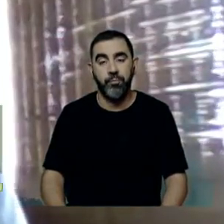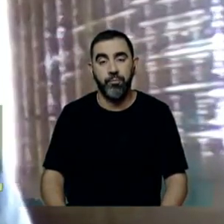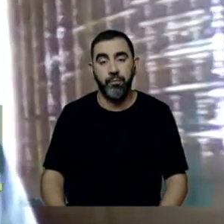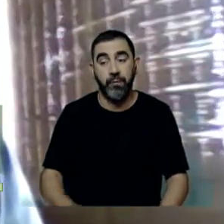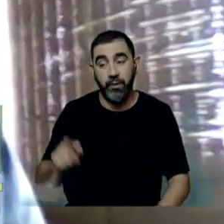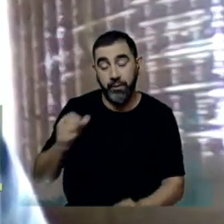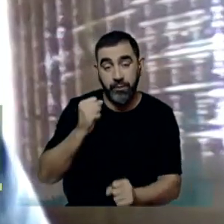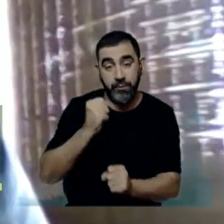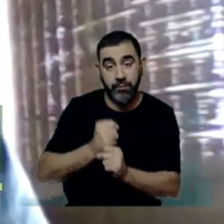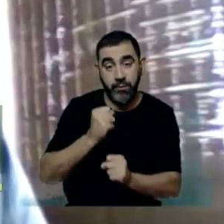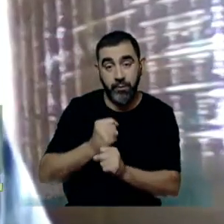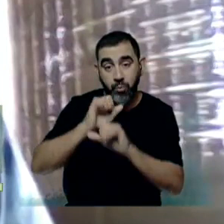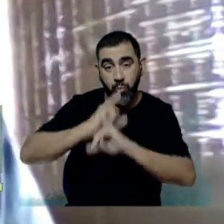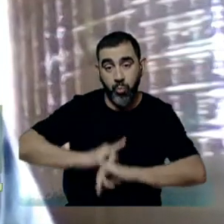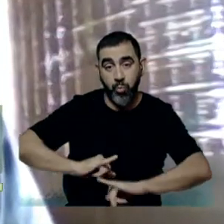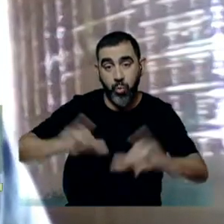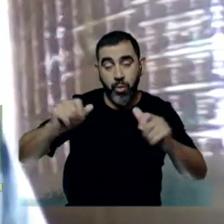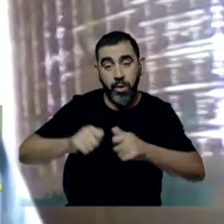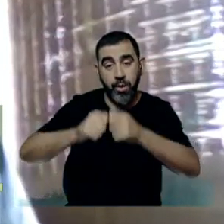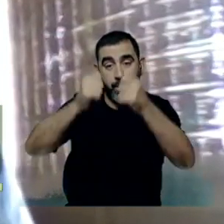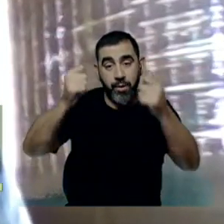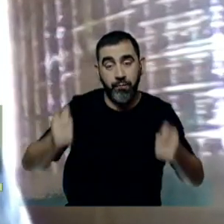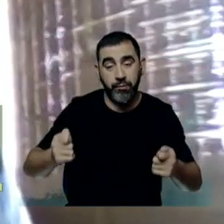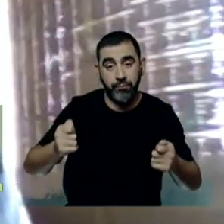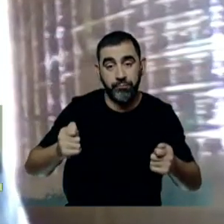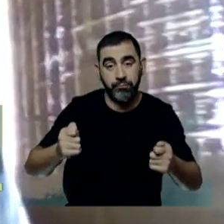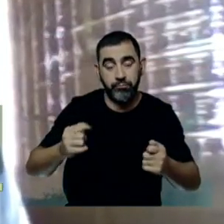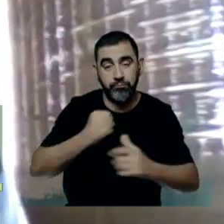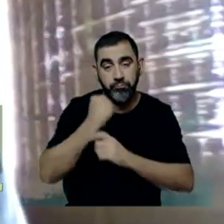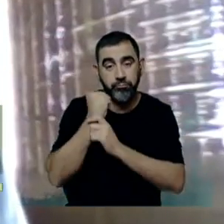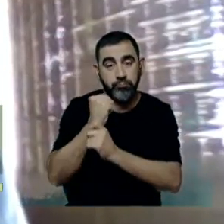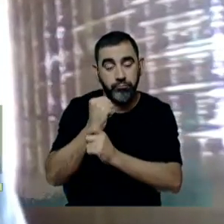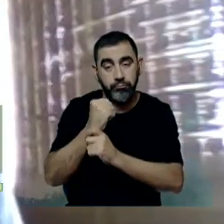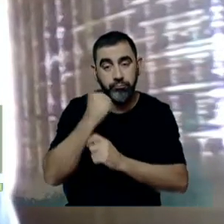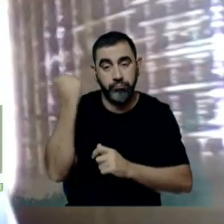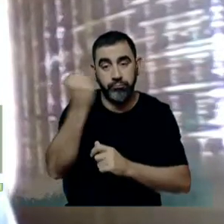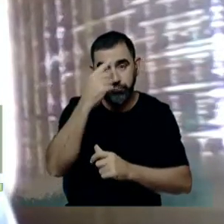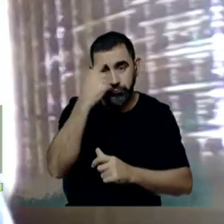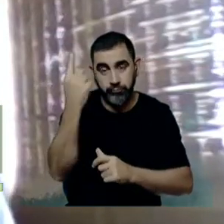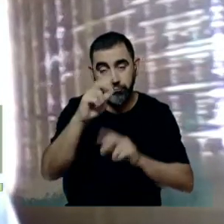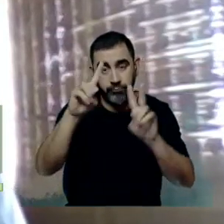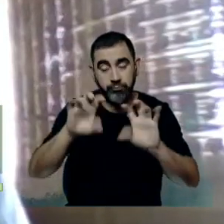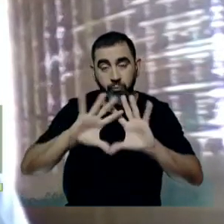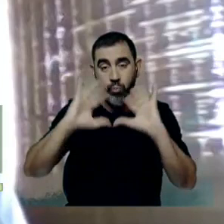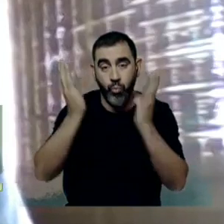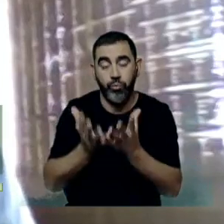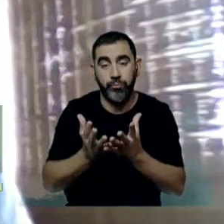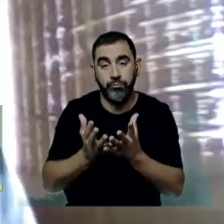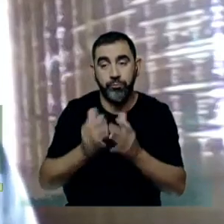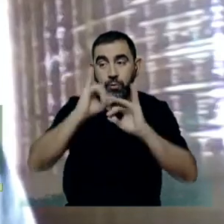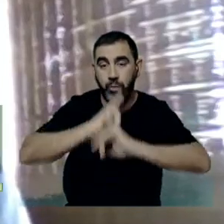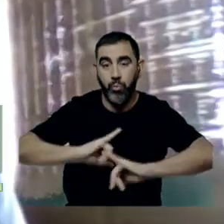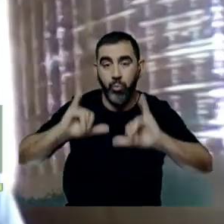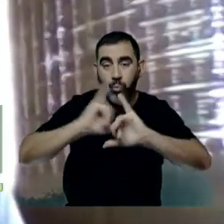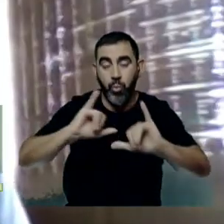Ese trabajo que está publicado en una de las revistas más prestigiosas que analizan estuarios en el mundo y que se publica